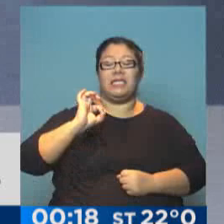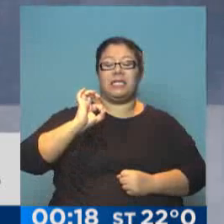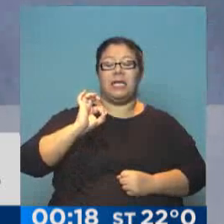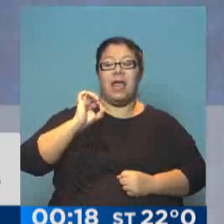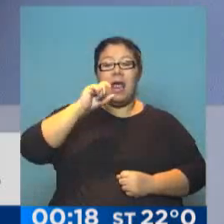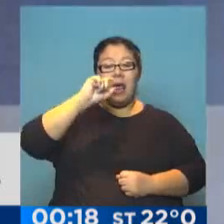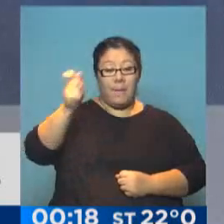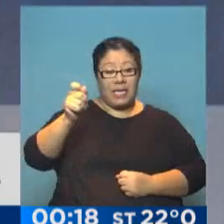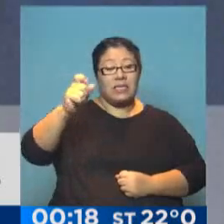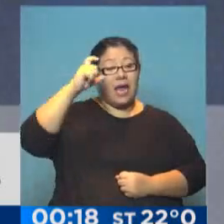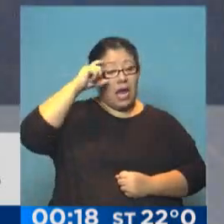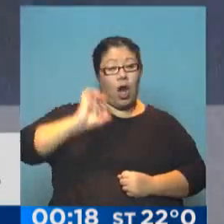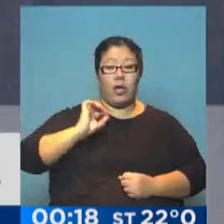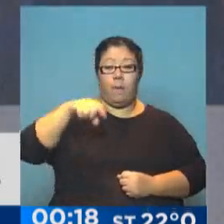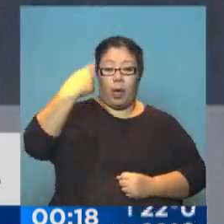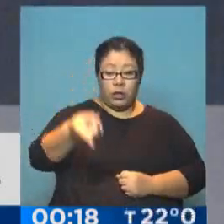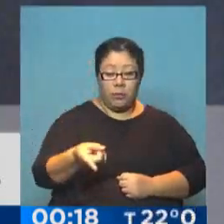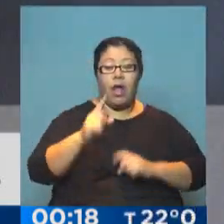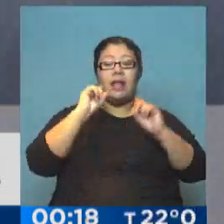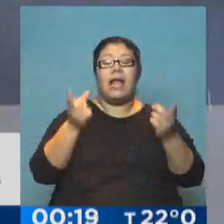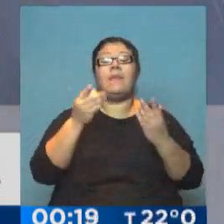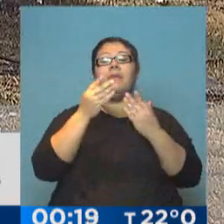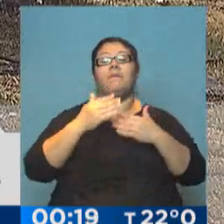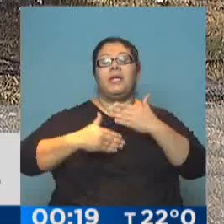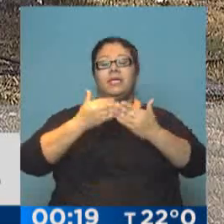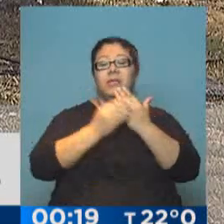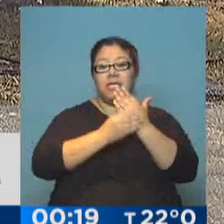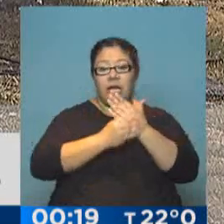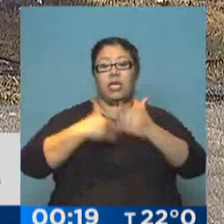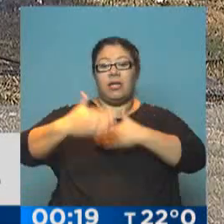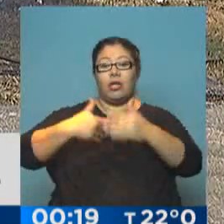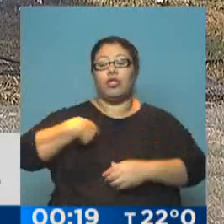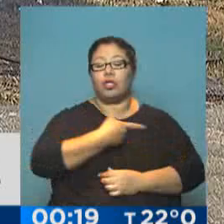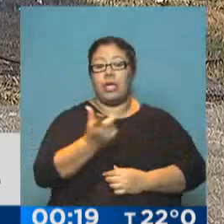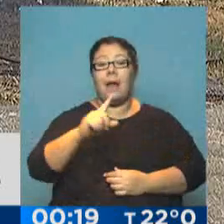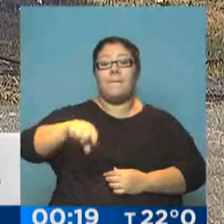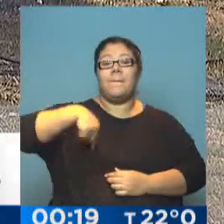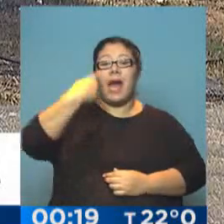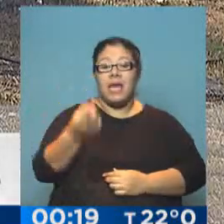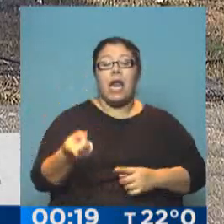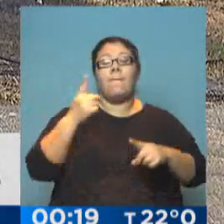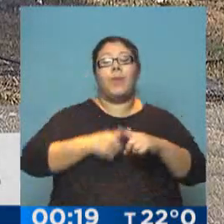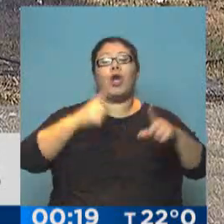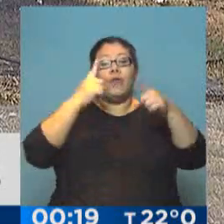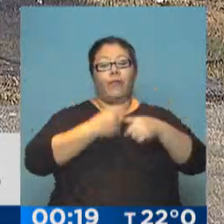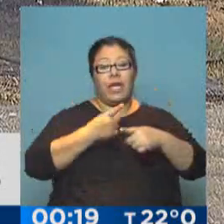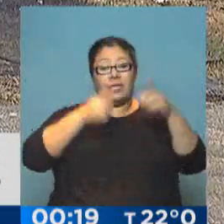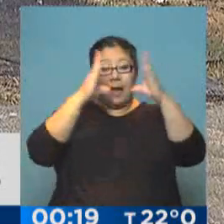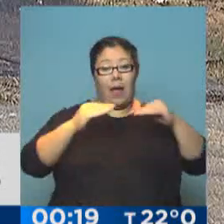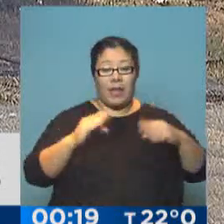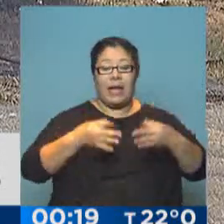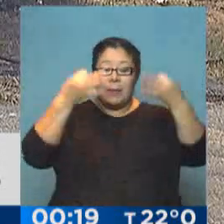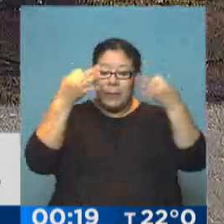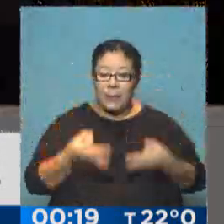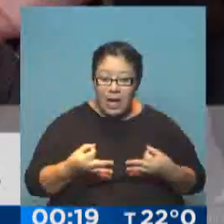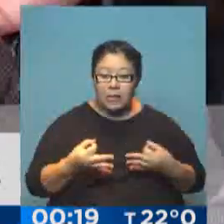Asimismo, también el Ministerio de Desarrollo Social y la Provincia de Buenos Aires, en el día de mañana, con el objeto de que pasen unas fiestas de la mejor manera